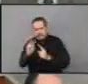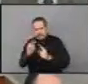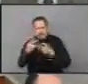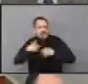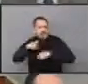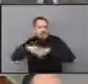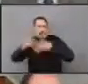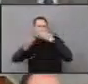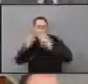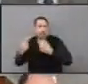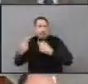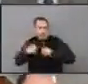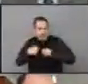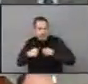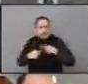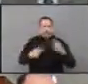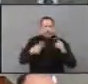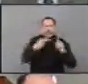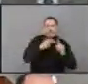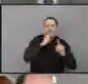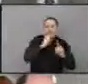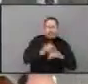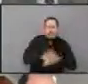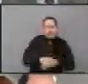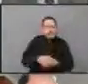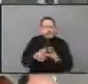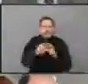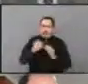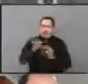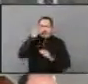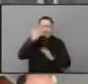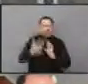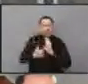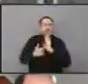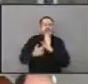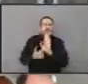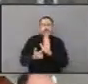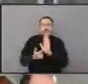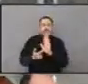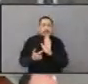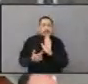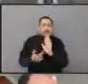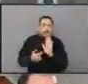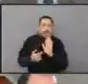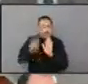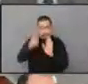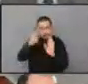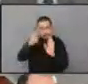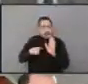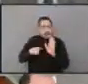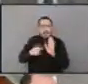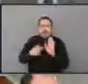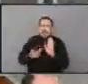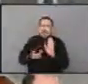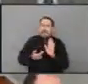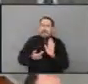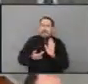lo que para mí es una exposición de la imagen y que a nuestros